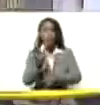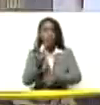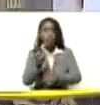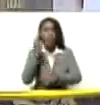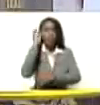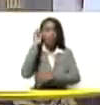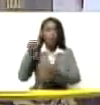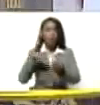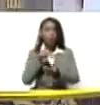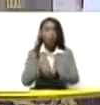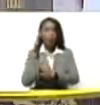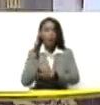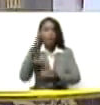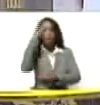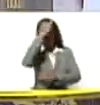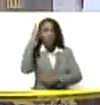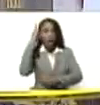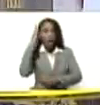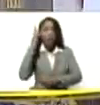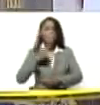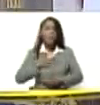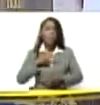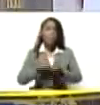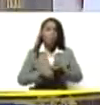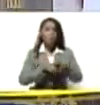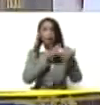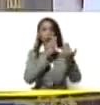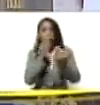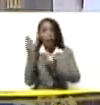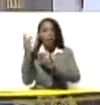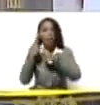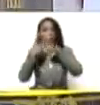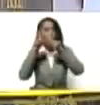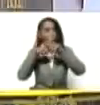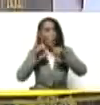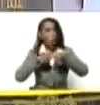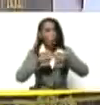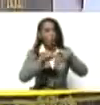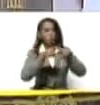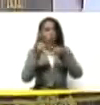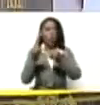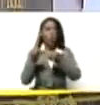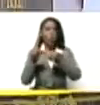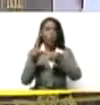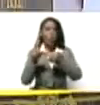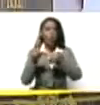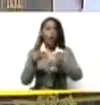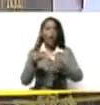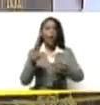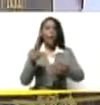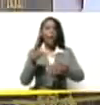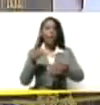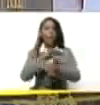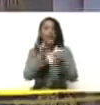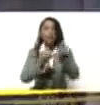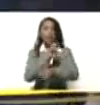a pedro estaba civil y allí entre otros verdad estaba el frenazo haré